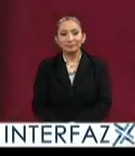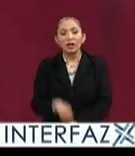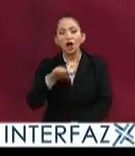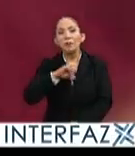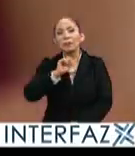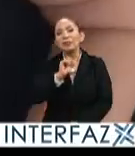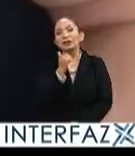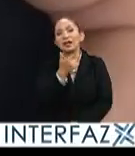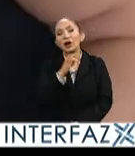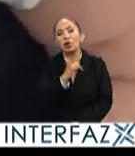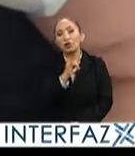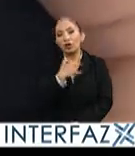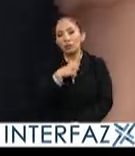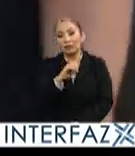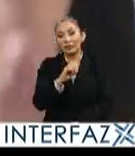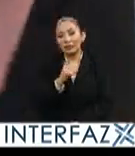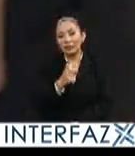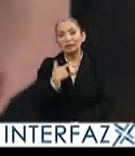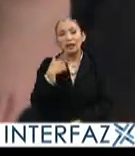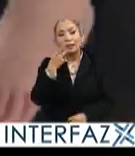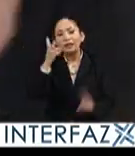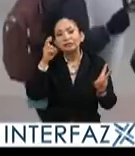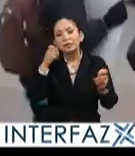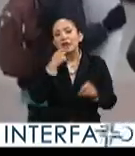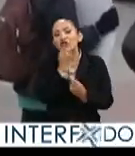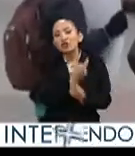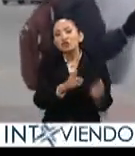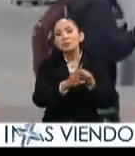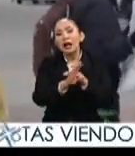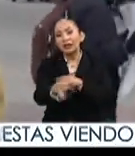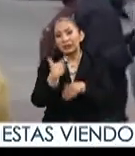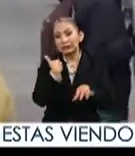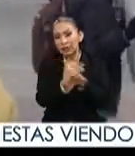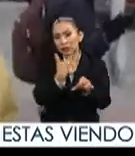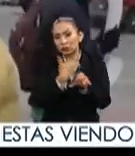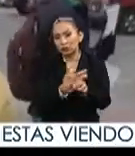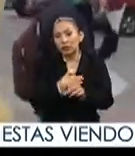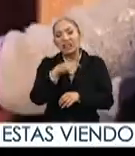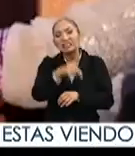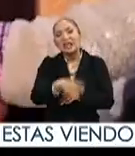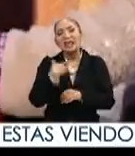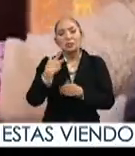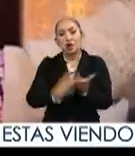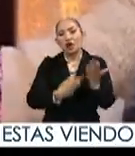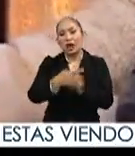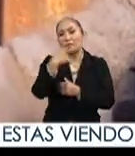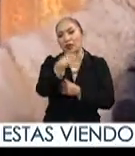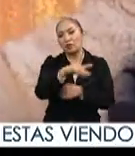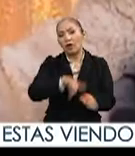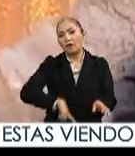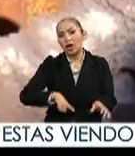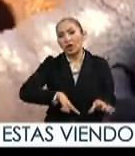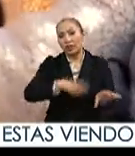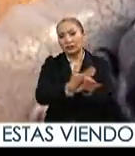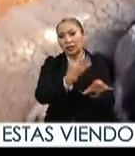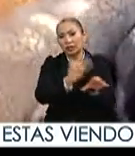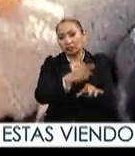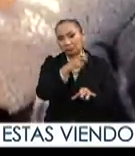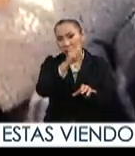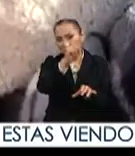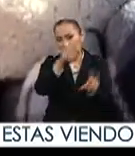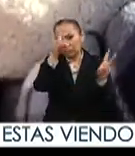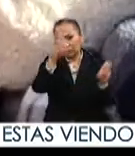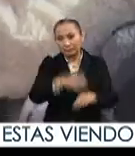Hoy, 26 de junio en Interfaz, hablaremos sobre los niños migrantes en Estados Unidos y las políticas del gobierno norteamericano sobre